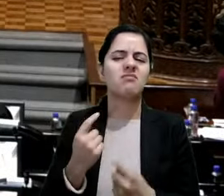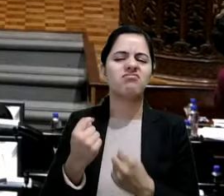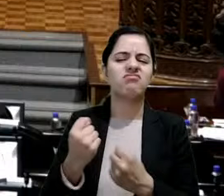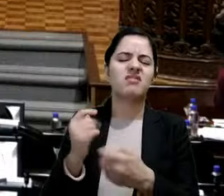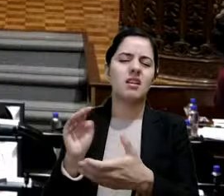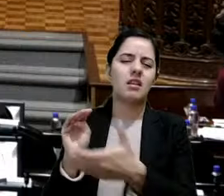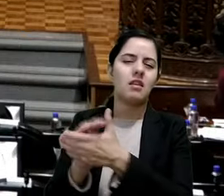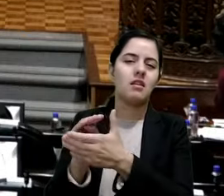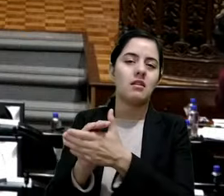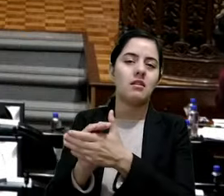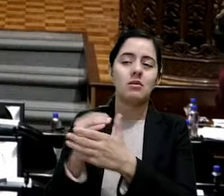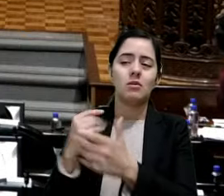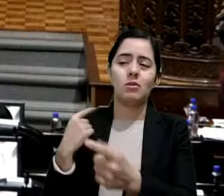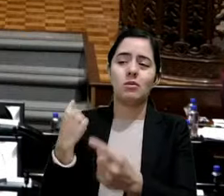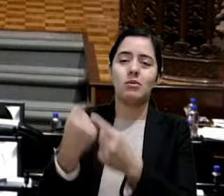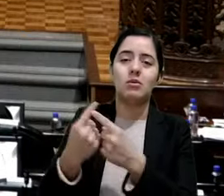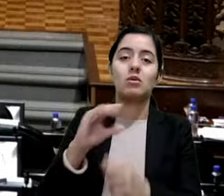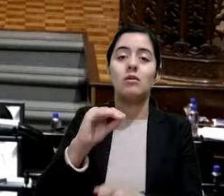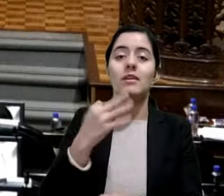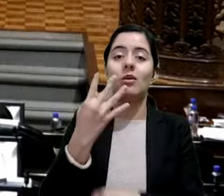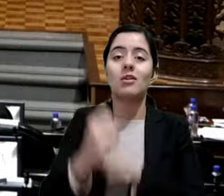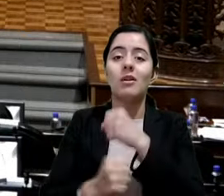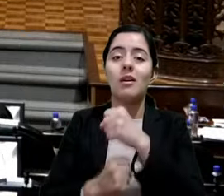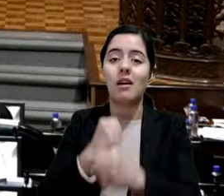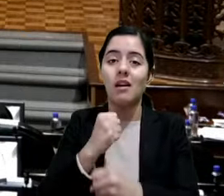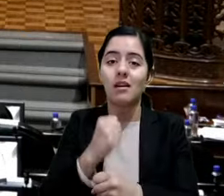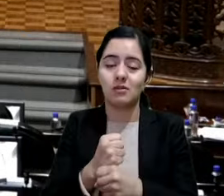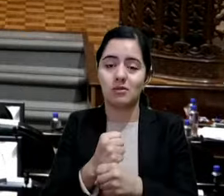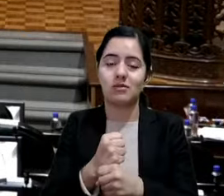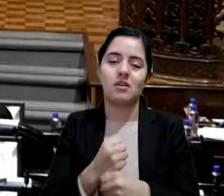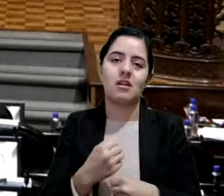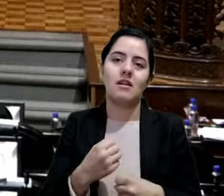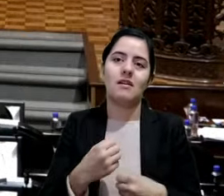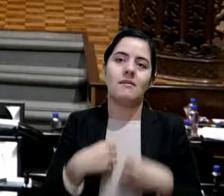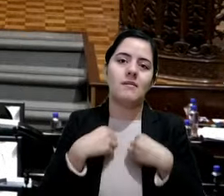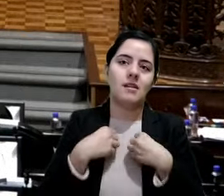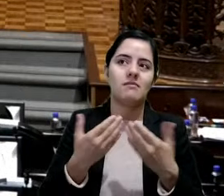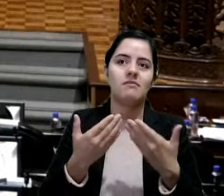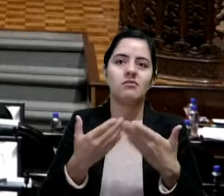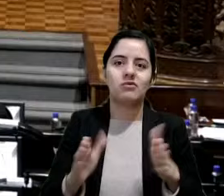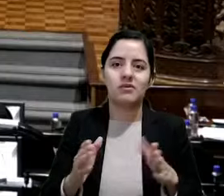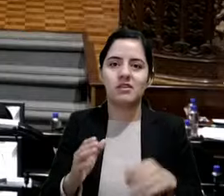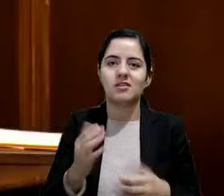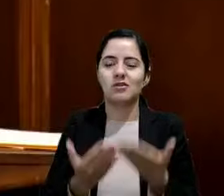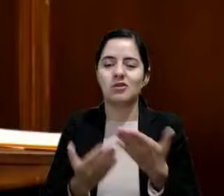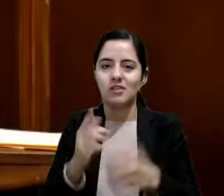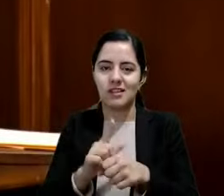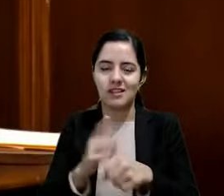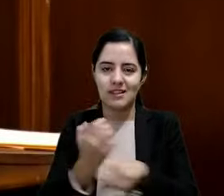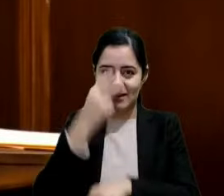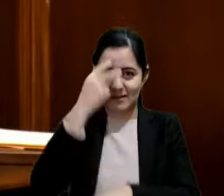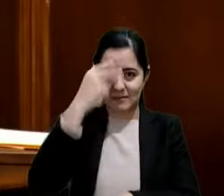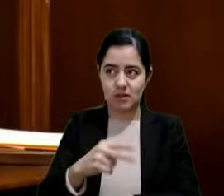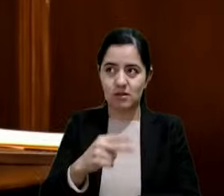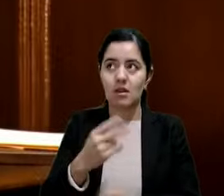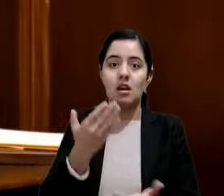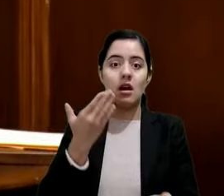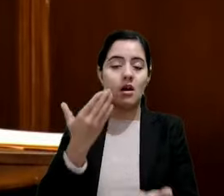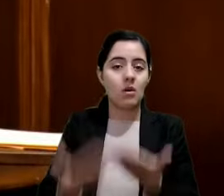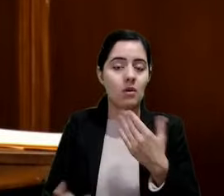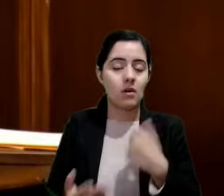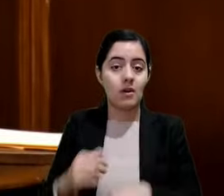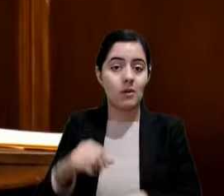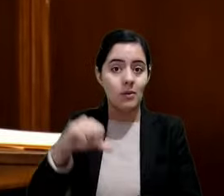últimos 94 años en la vida pública y social de nuestro Estado, nos ponen hoy justo aquí, en